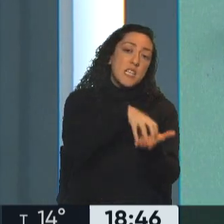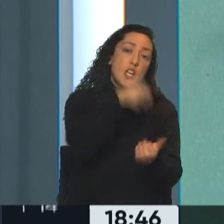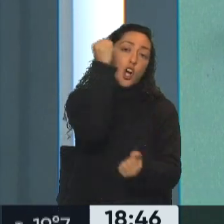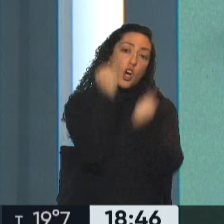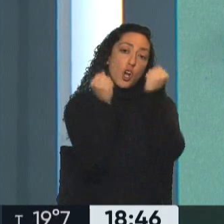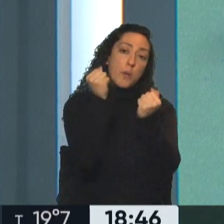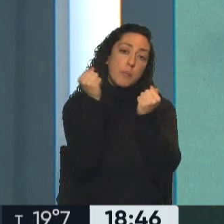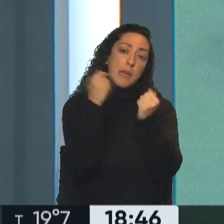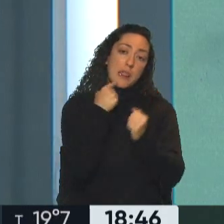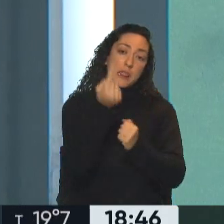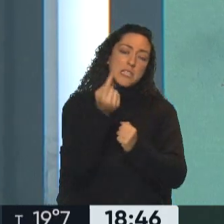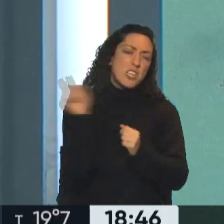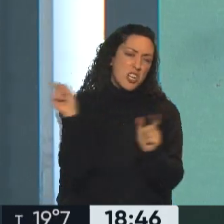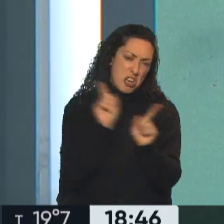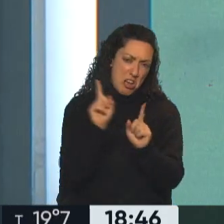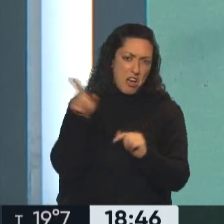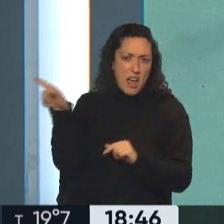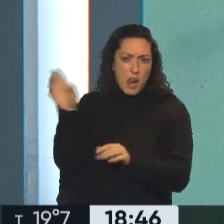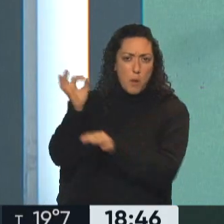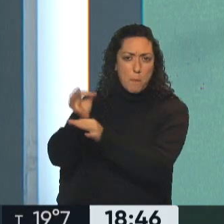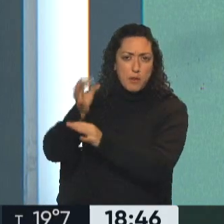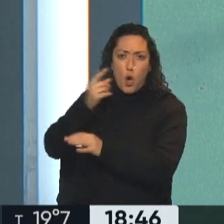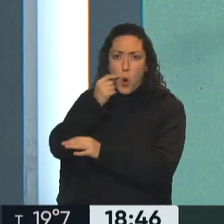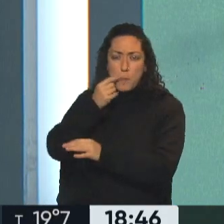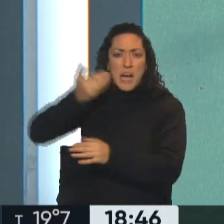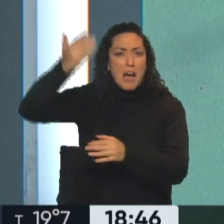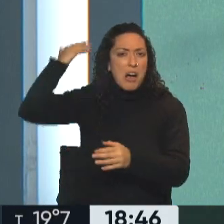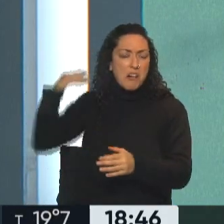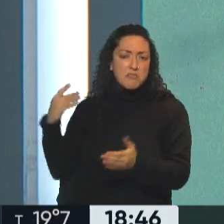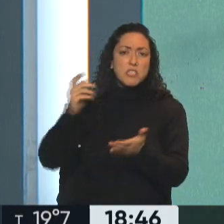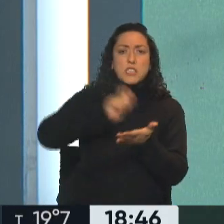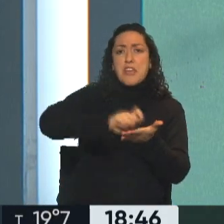aclarar, eso es un informe de Rubinstein de hace unos días,